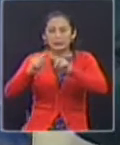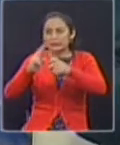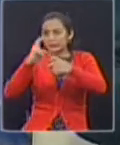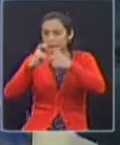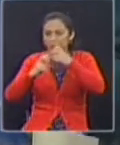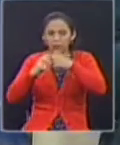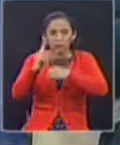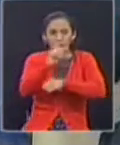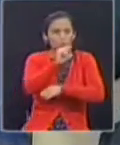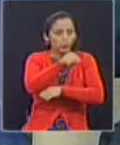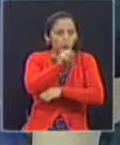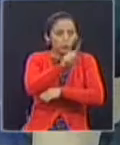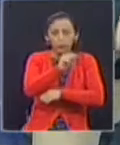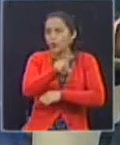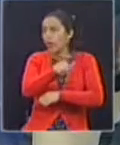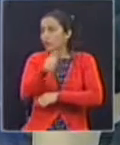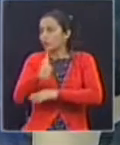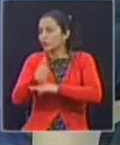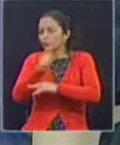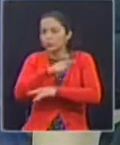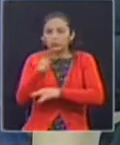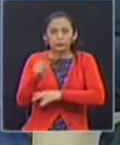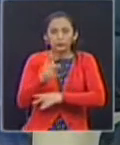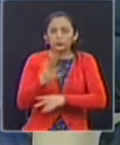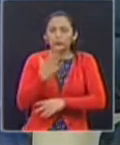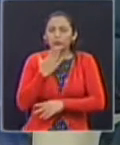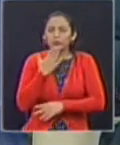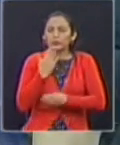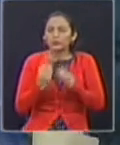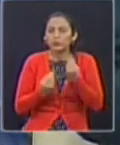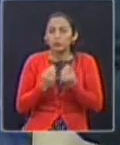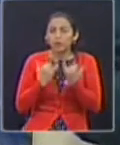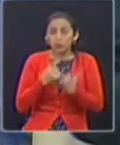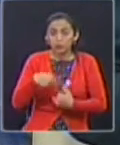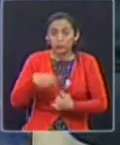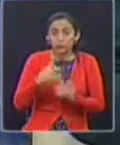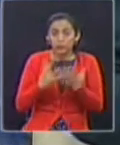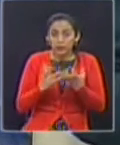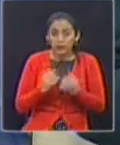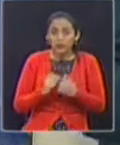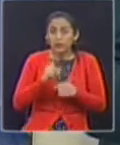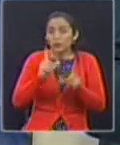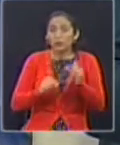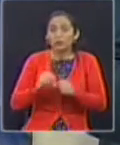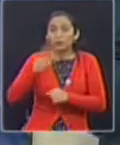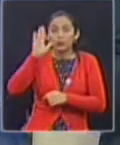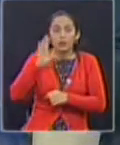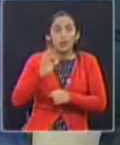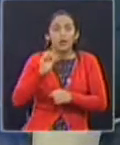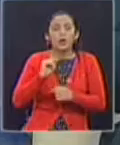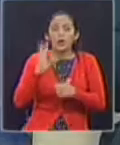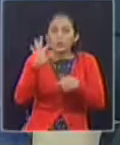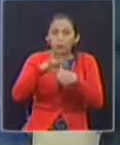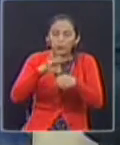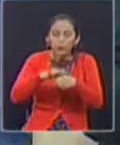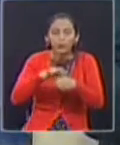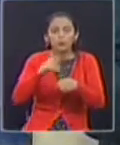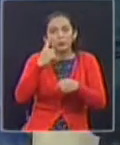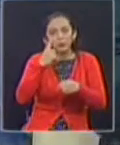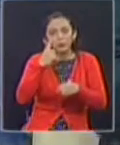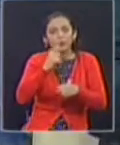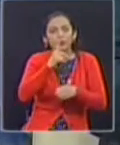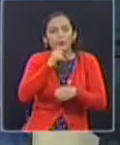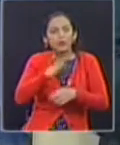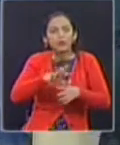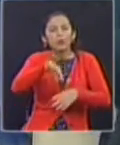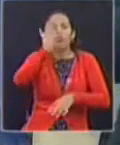promueve también democratizar la elección de las autoridades de la Casa de la Cultura en elecciones universales. ¿Cómo se está avanzando para que